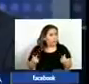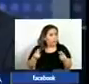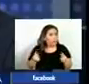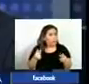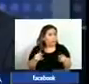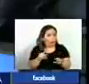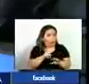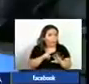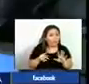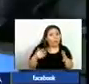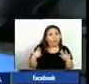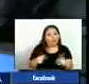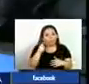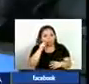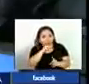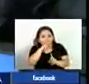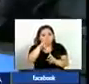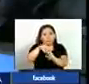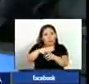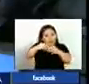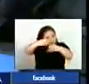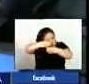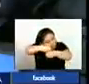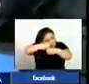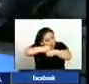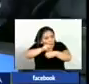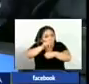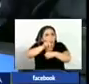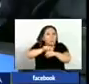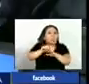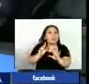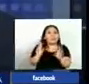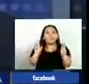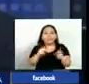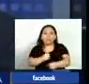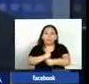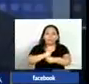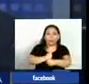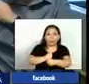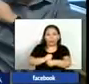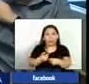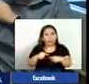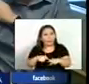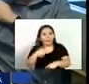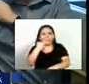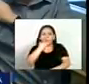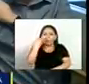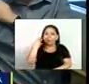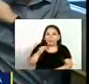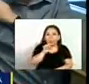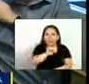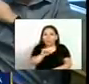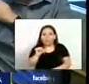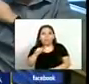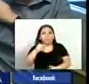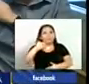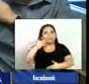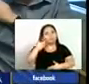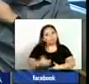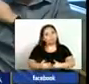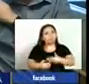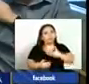no para socavar la integridad científica no para acortar la seguridad lo que realmente se ha eliminado del proceso que